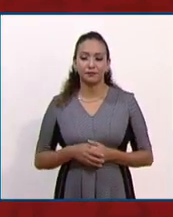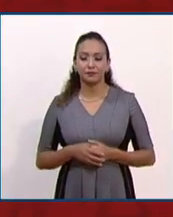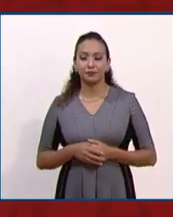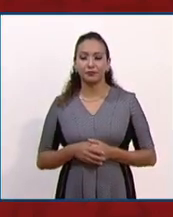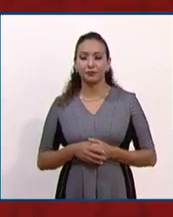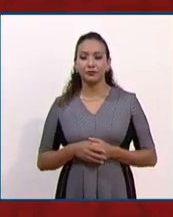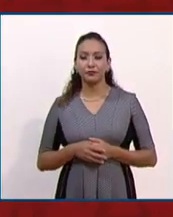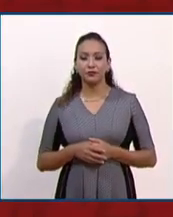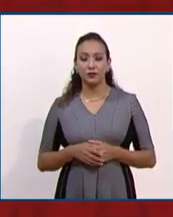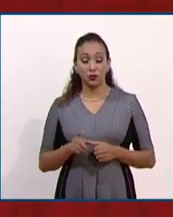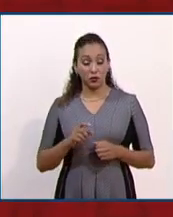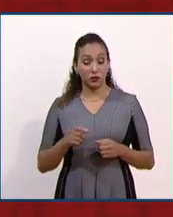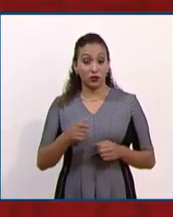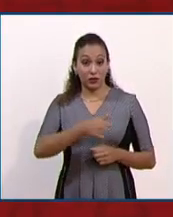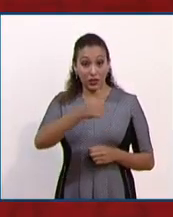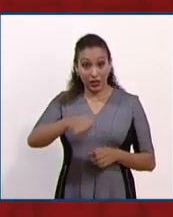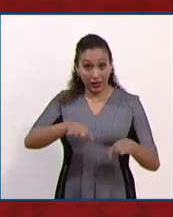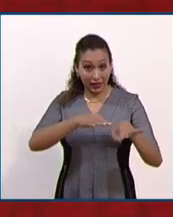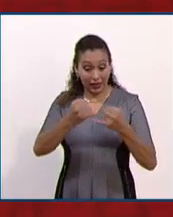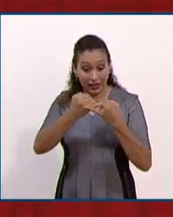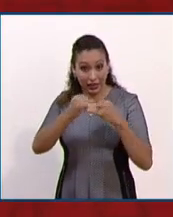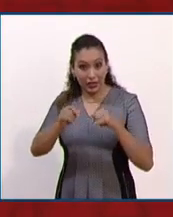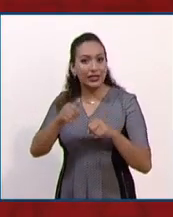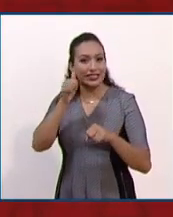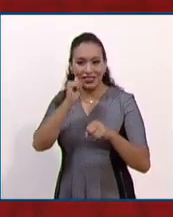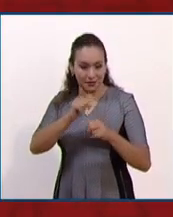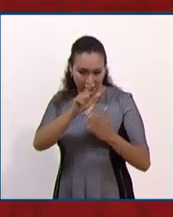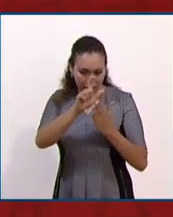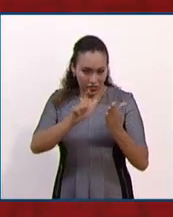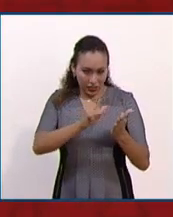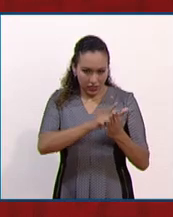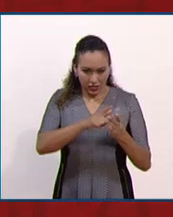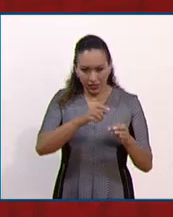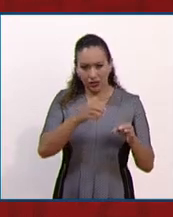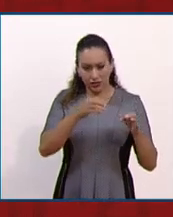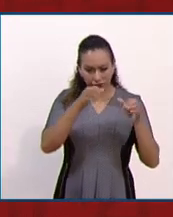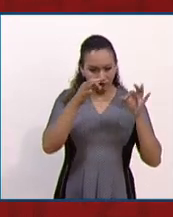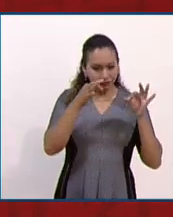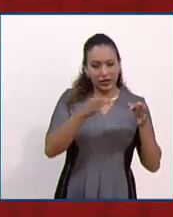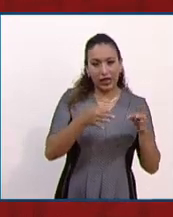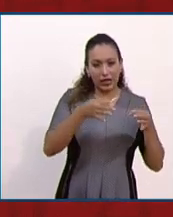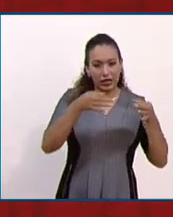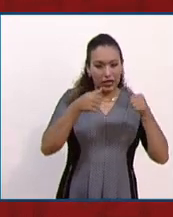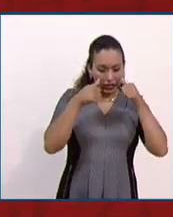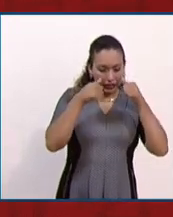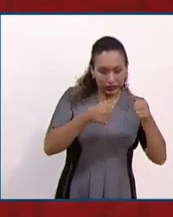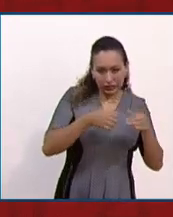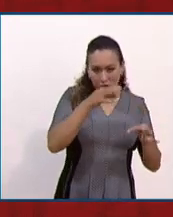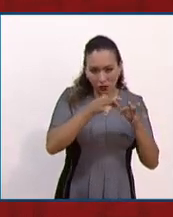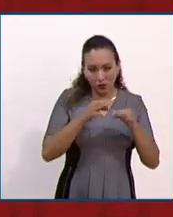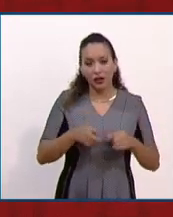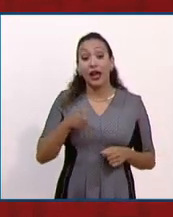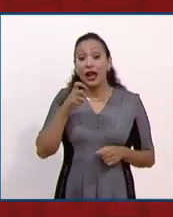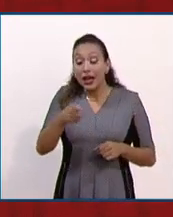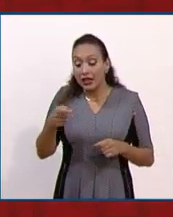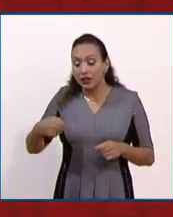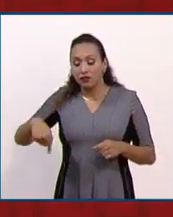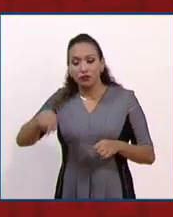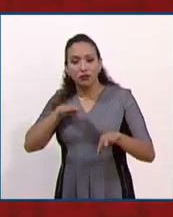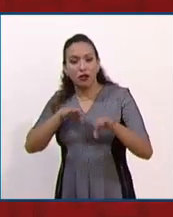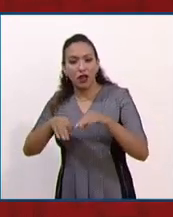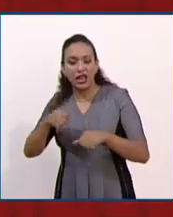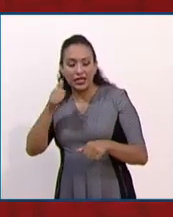Con independencia de lo que hagamos hacia el interior de las instituciones, este punto de partida siempre tiene que